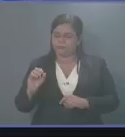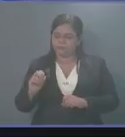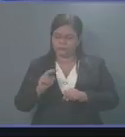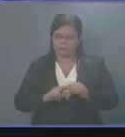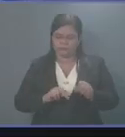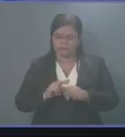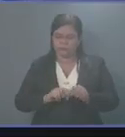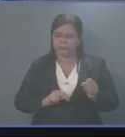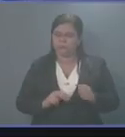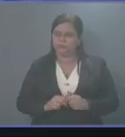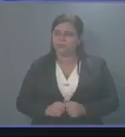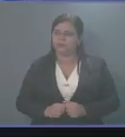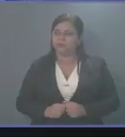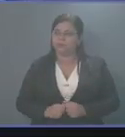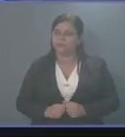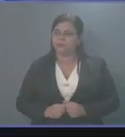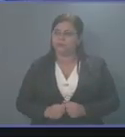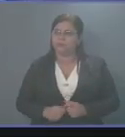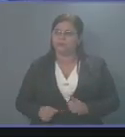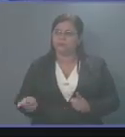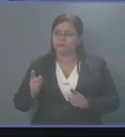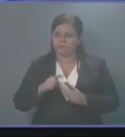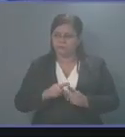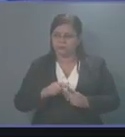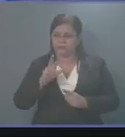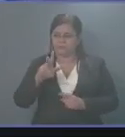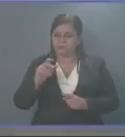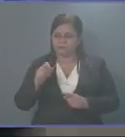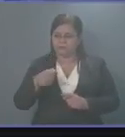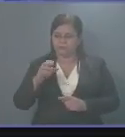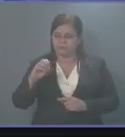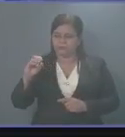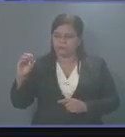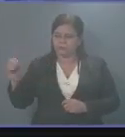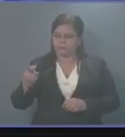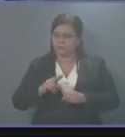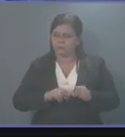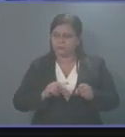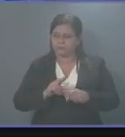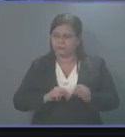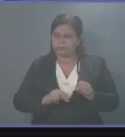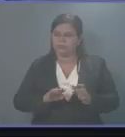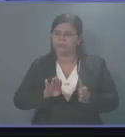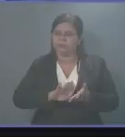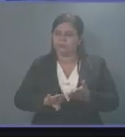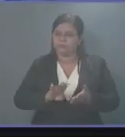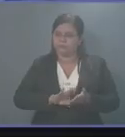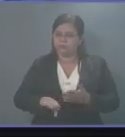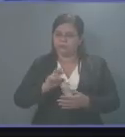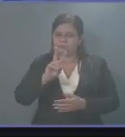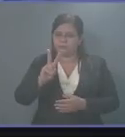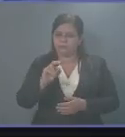de $1,150 de los Estados Unidos de América, hasta $3,000 de los Estados Unidos de América, pagarán